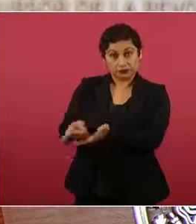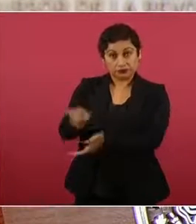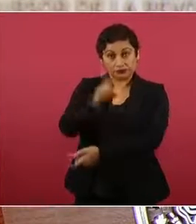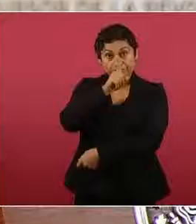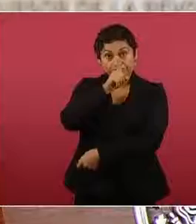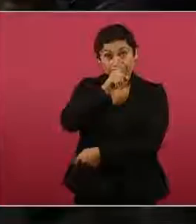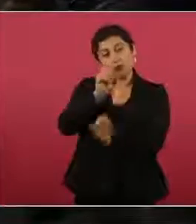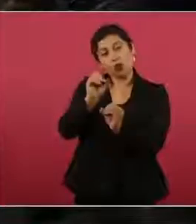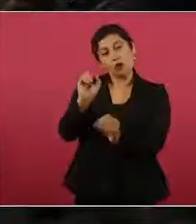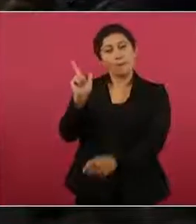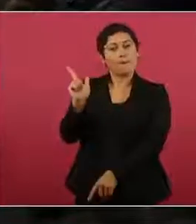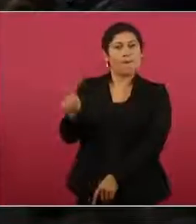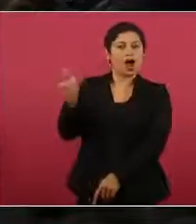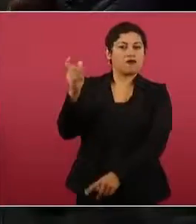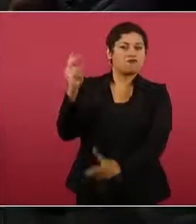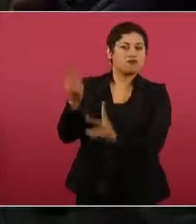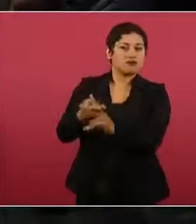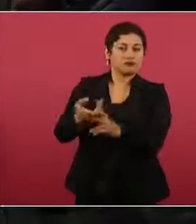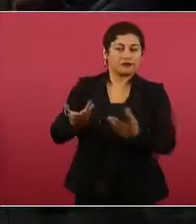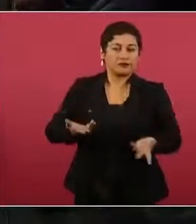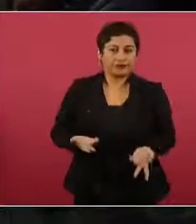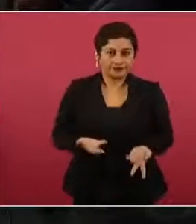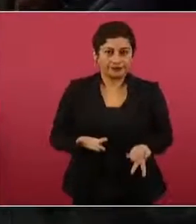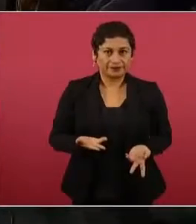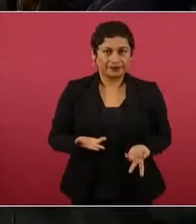Y cuando había un opositor,